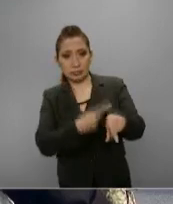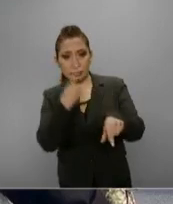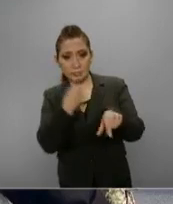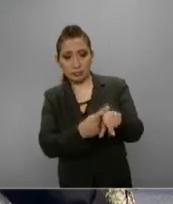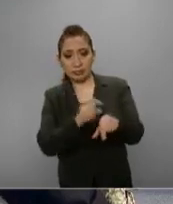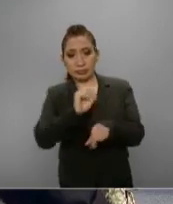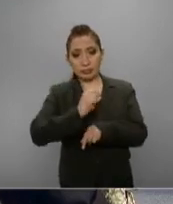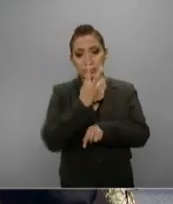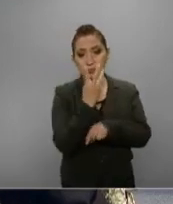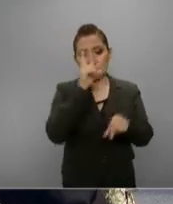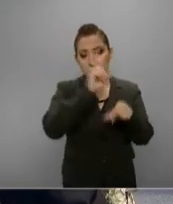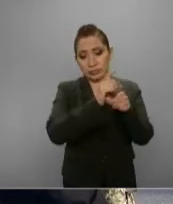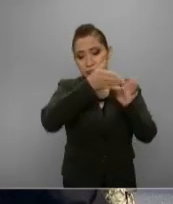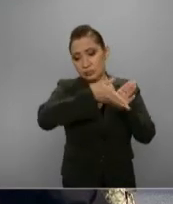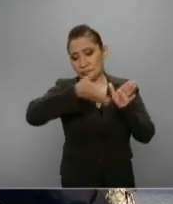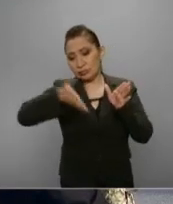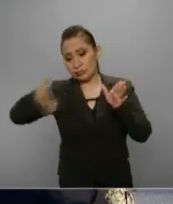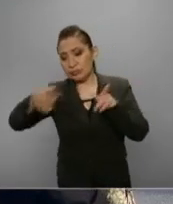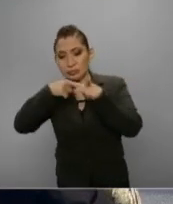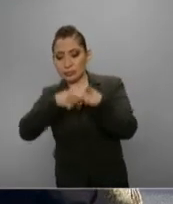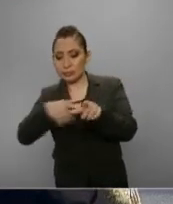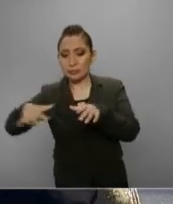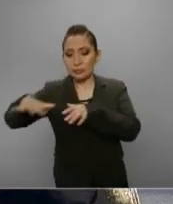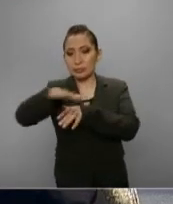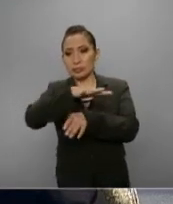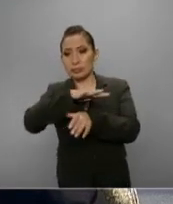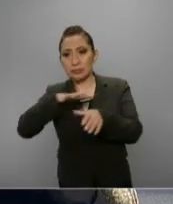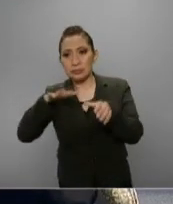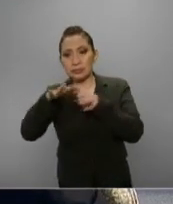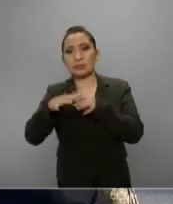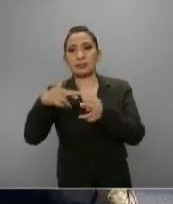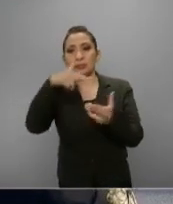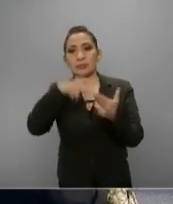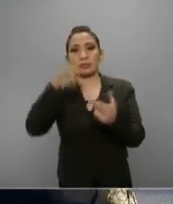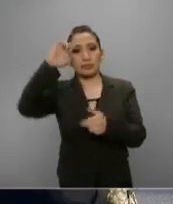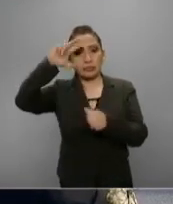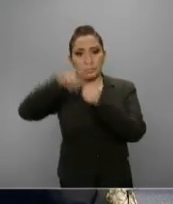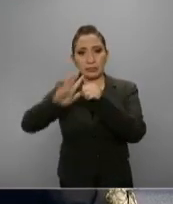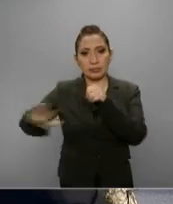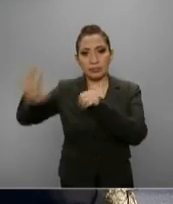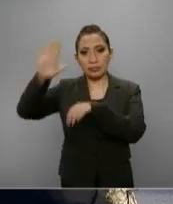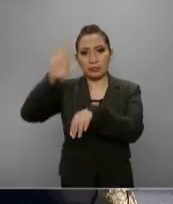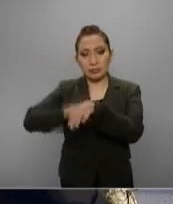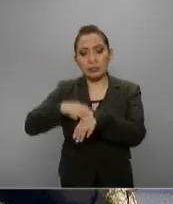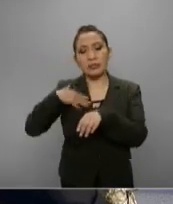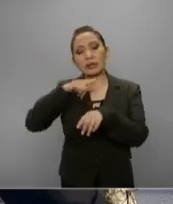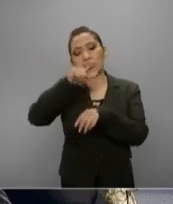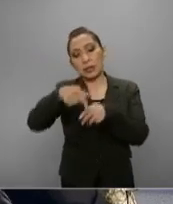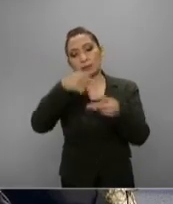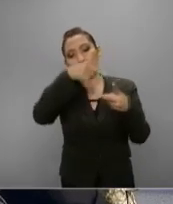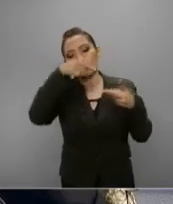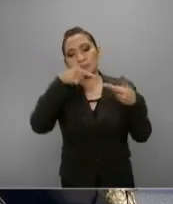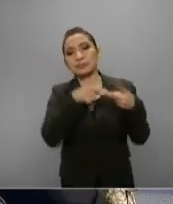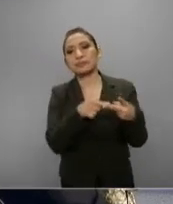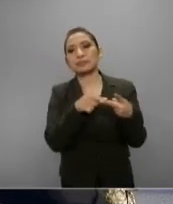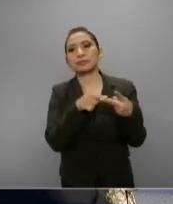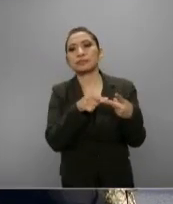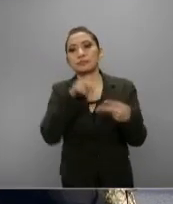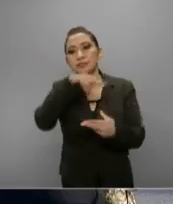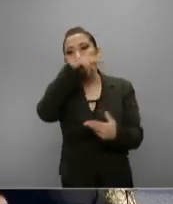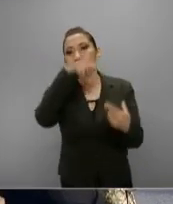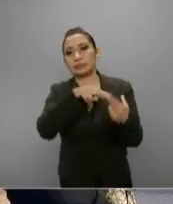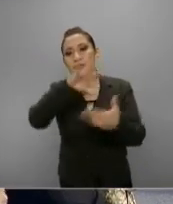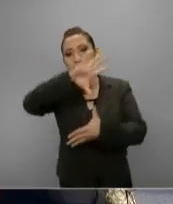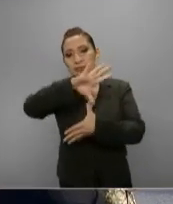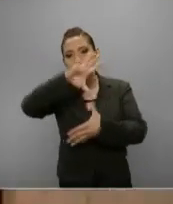últimos 24 días siguen concentrándose en la región de Europa y seguida rápidamente por